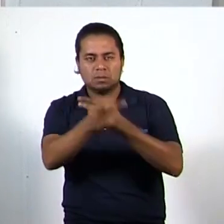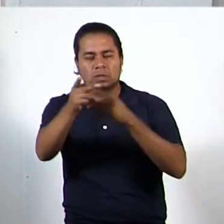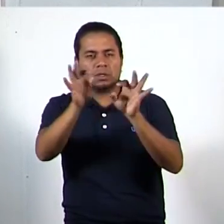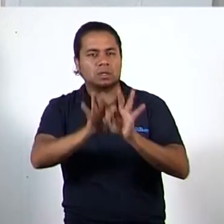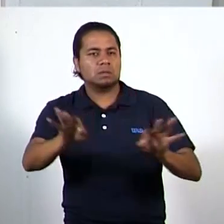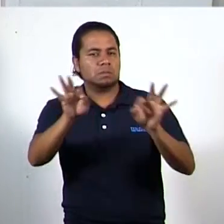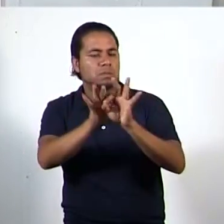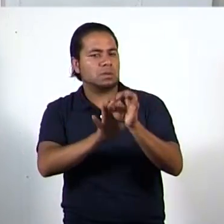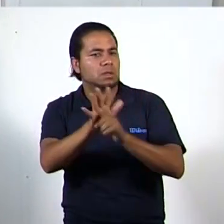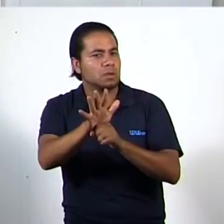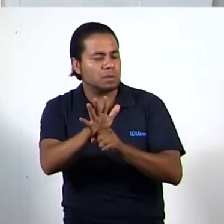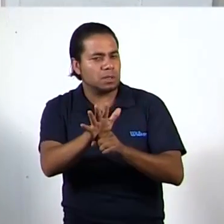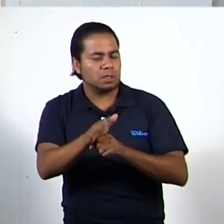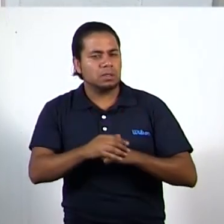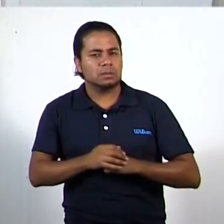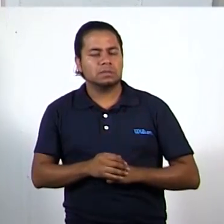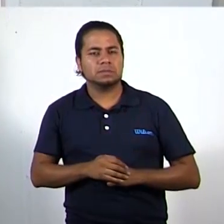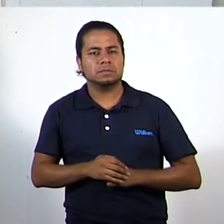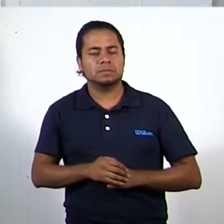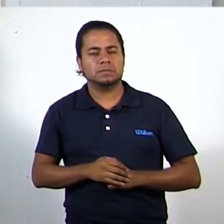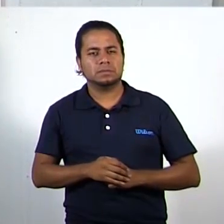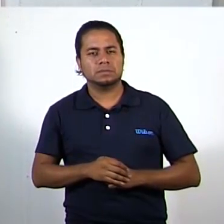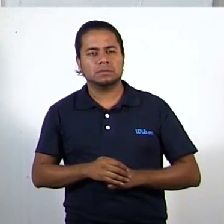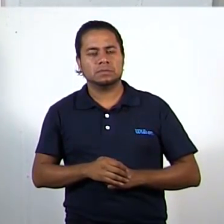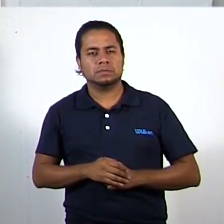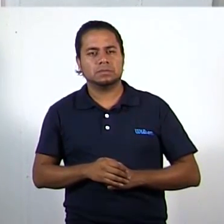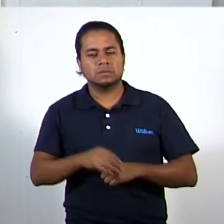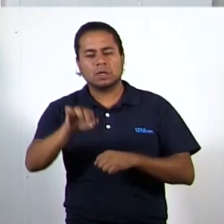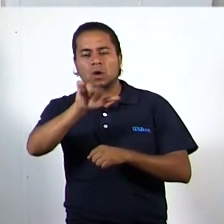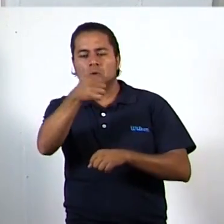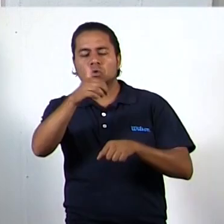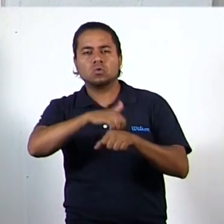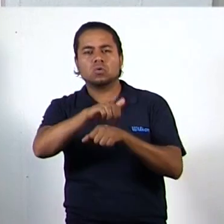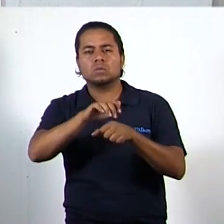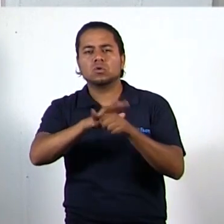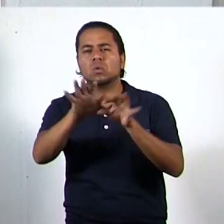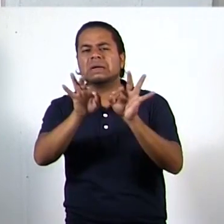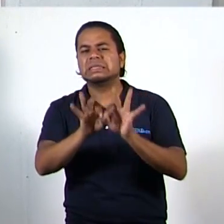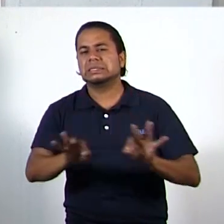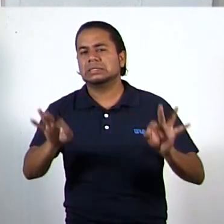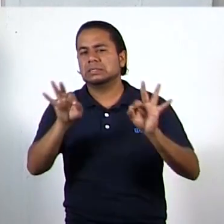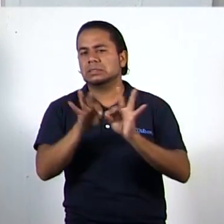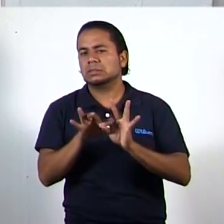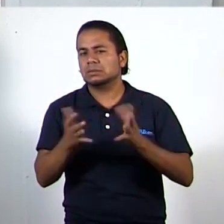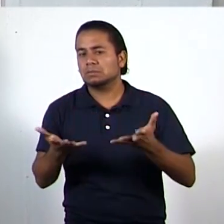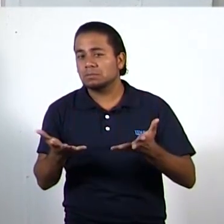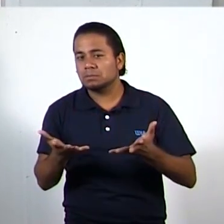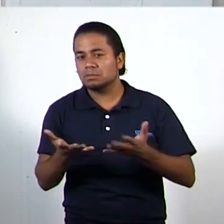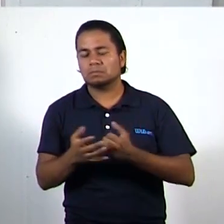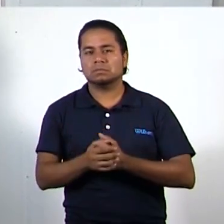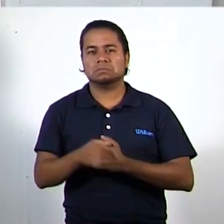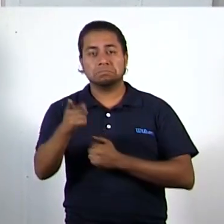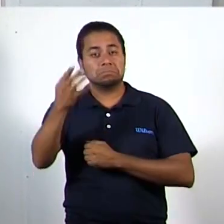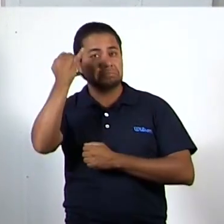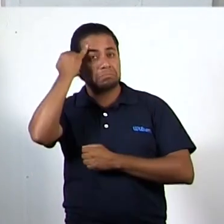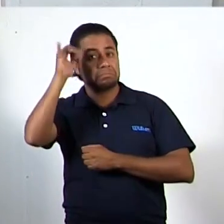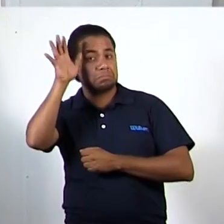importantísima también. ¿Qué otros números son importantes? ¿Puedes